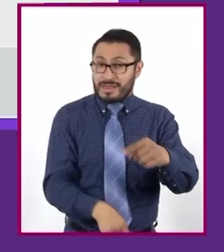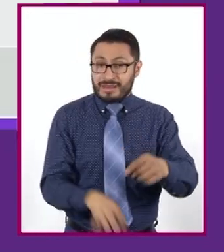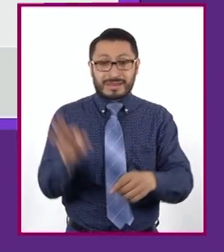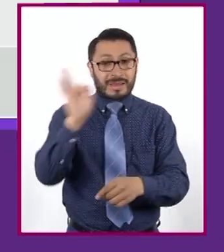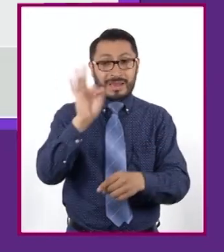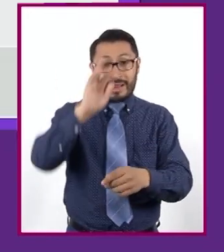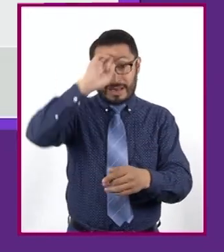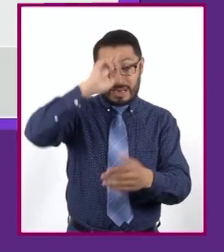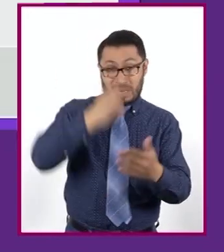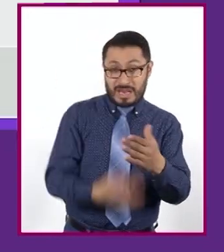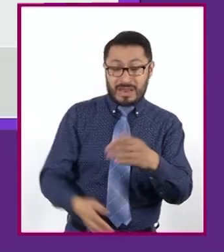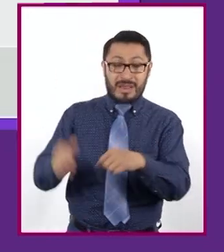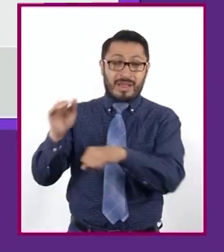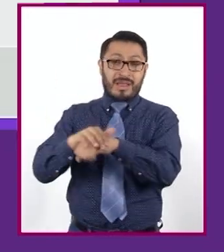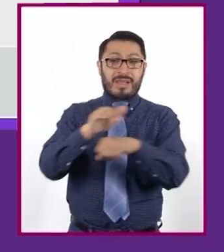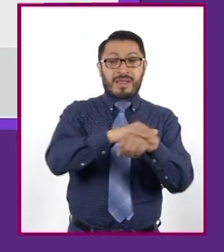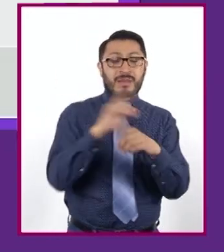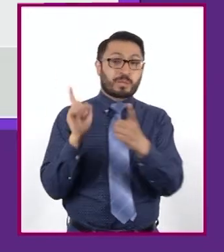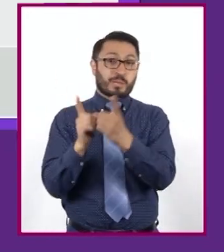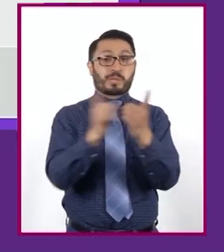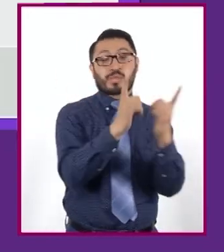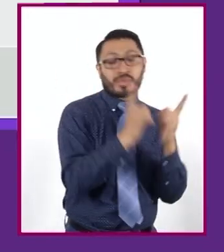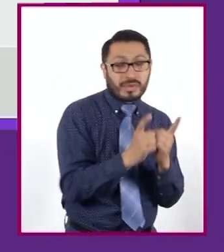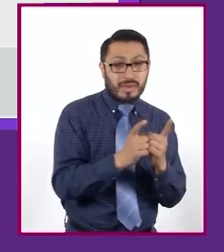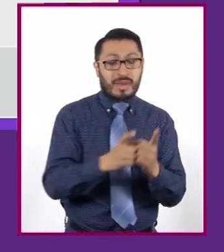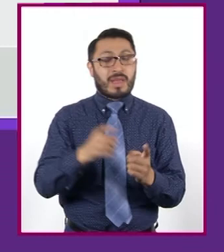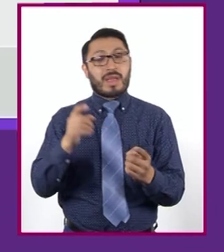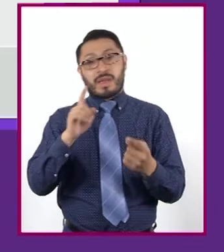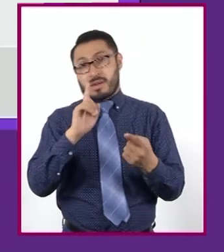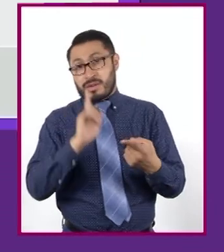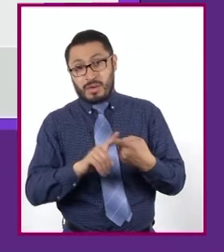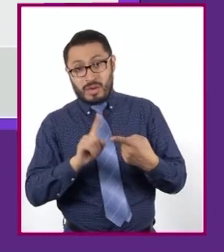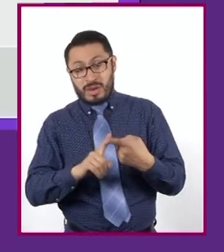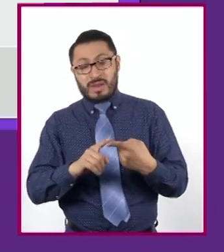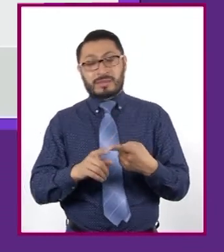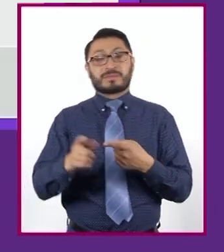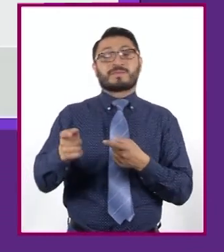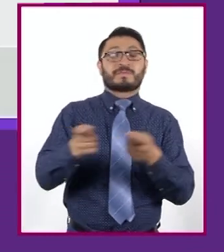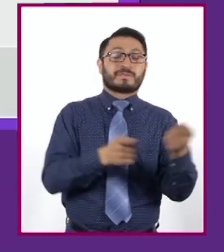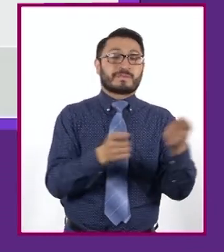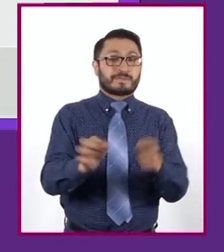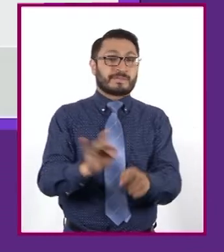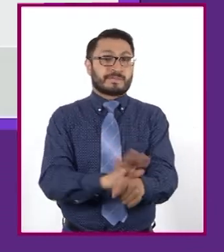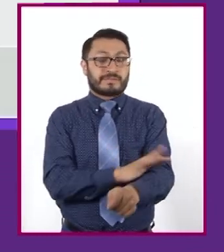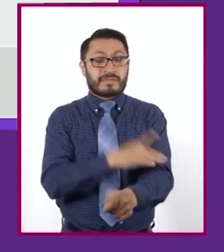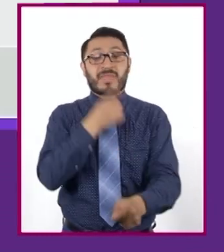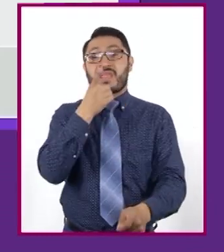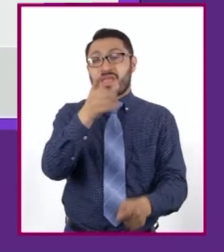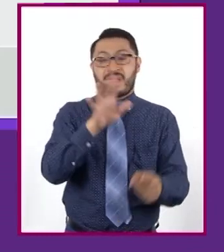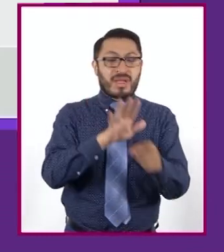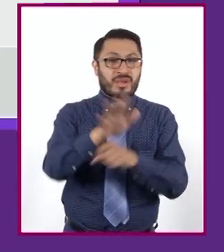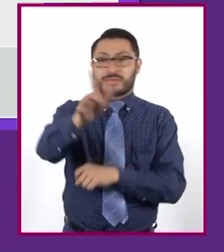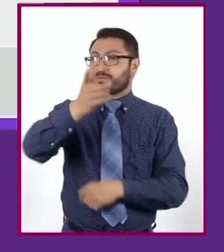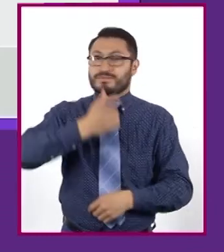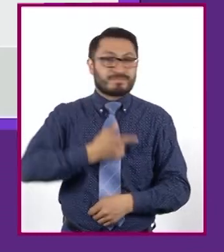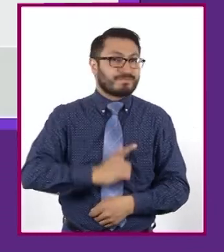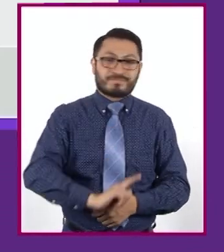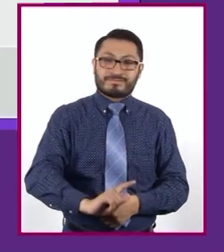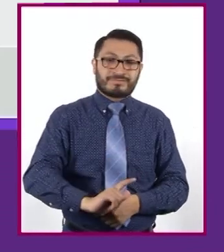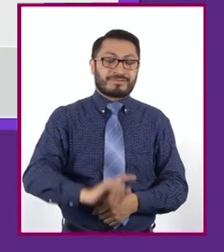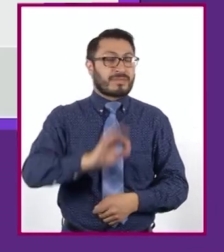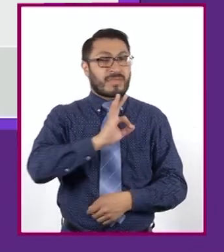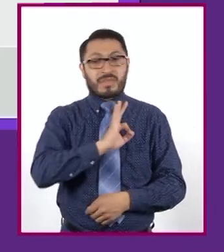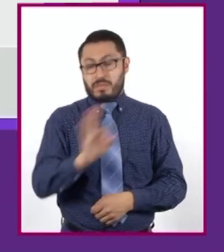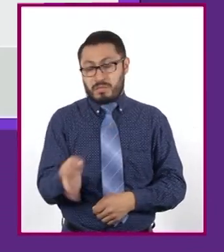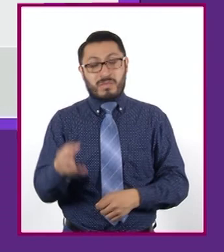de respeto entre amigas y amigos, una opción es regular las emociones, decir lo que no les gusta. También pueden